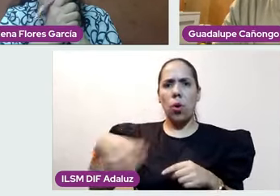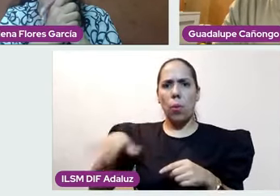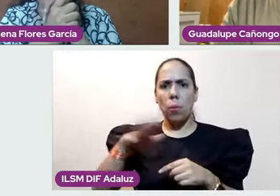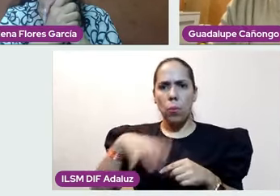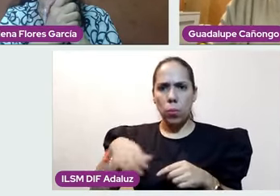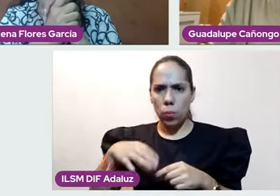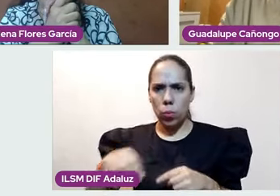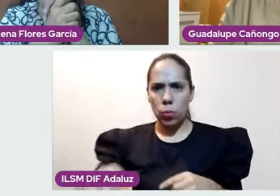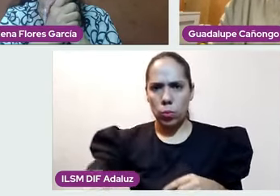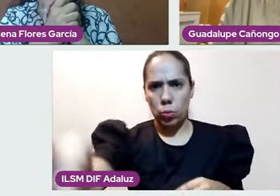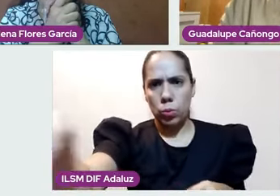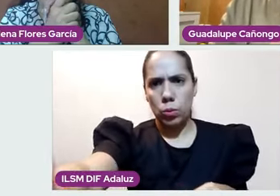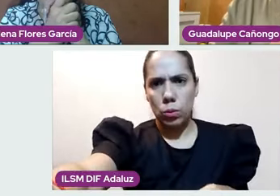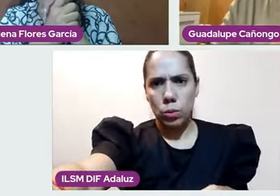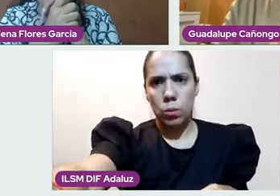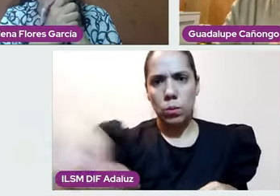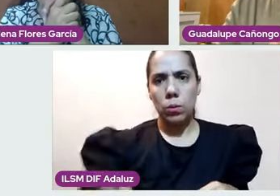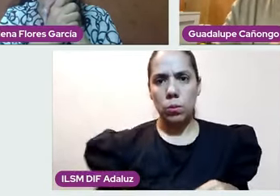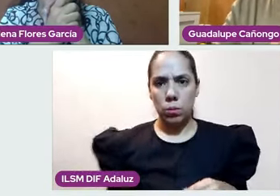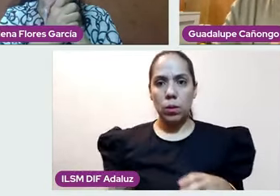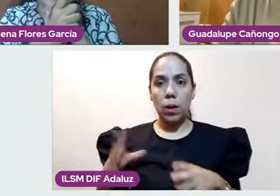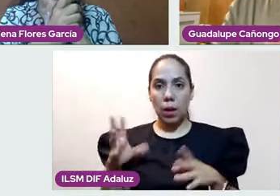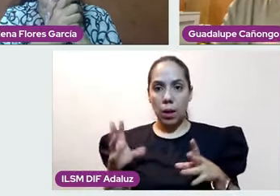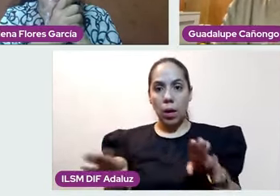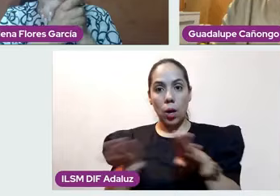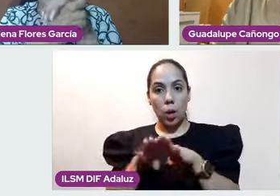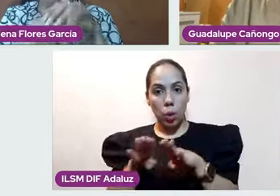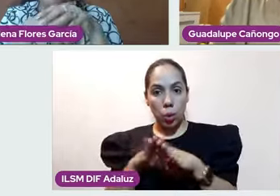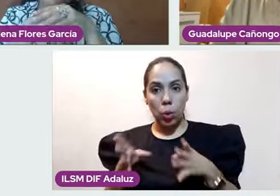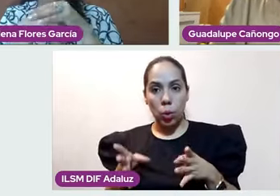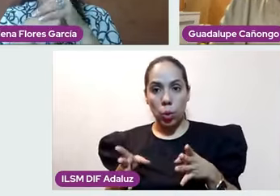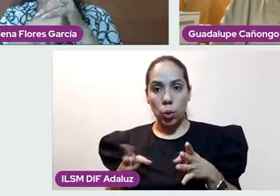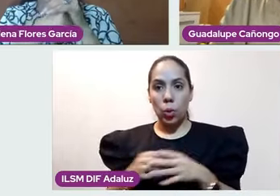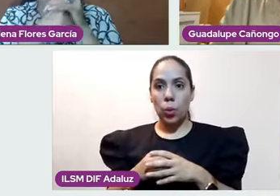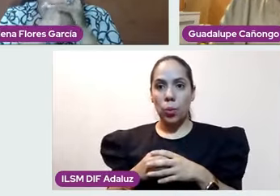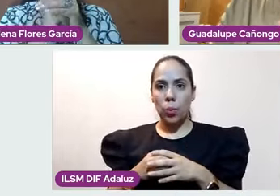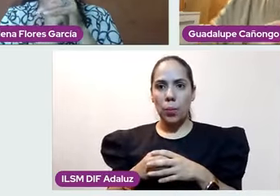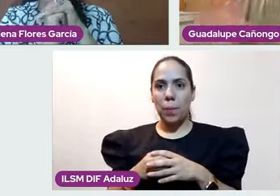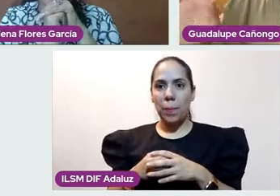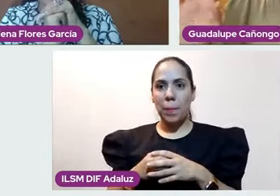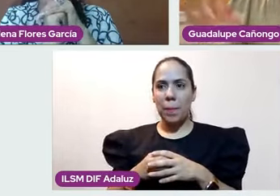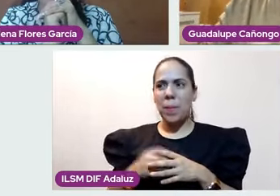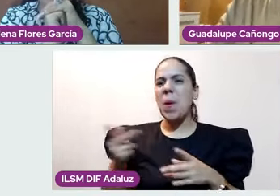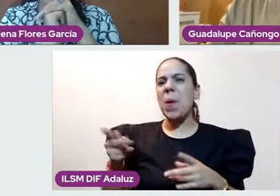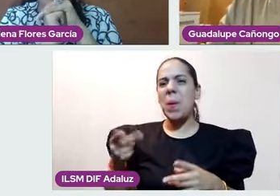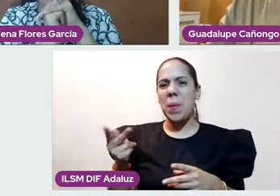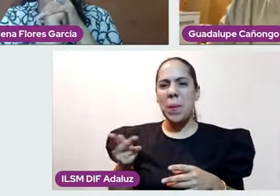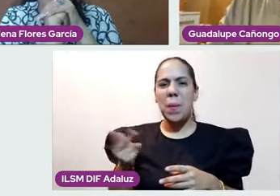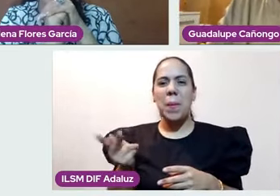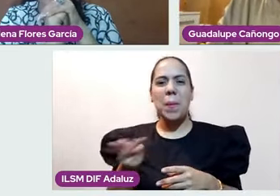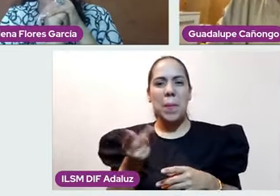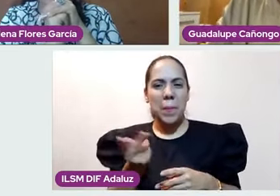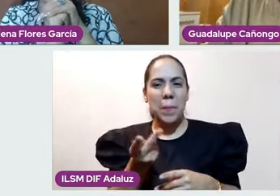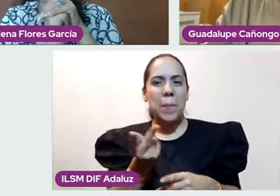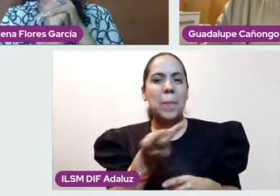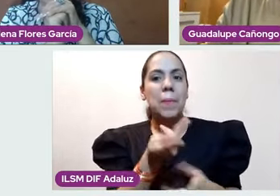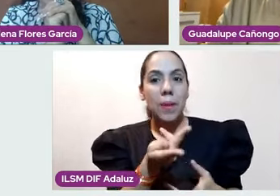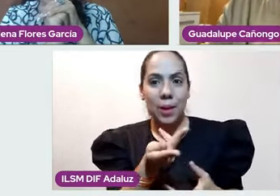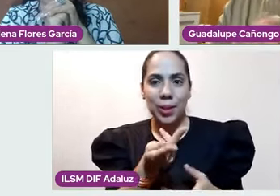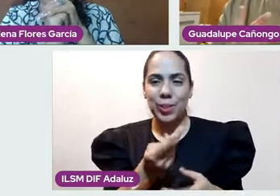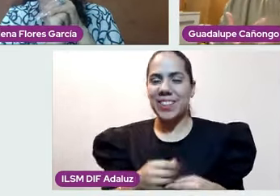escuchamos a personas mayores que, ay, le pregunto a tu esta, al Google, dicen, ¿no? Todo le pregunto a San Google,